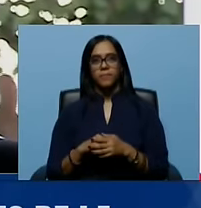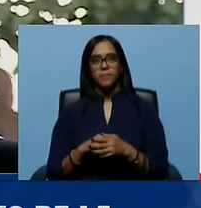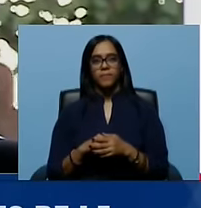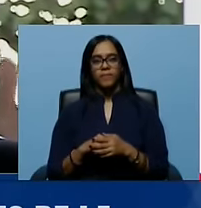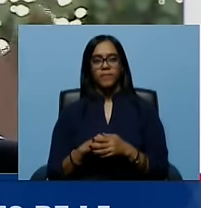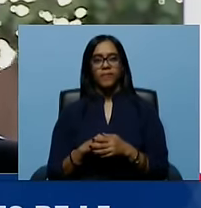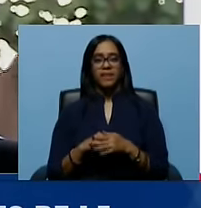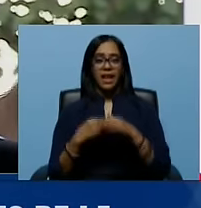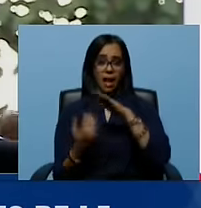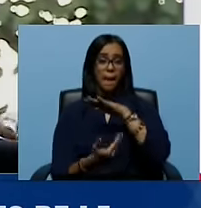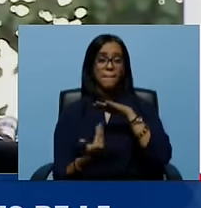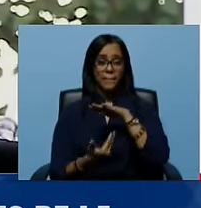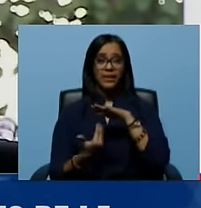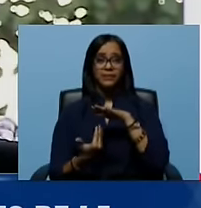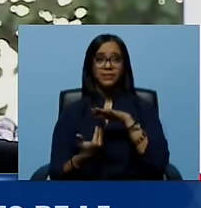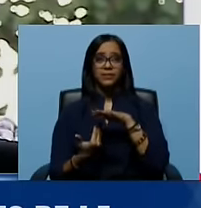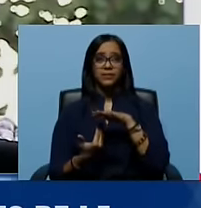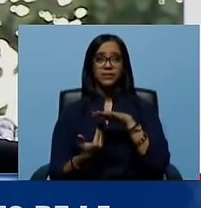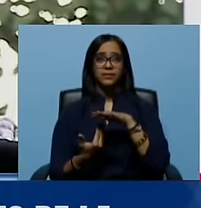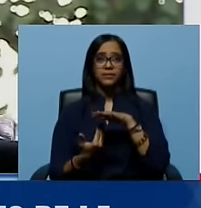de los vértices, Ernesto,